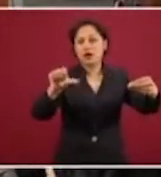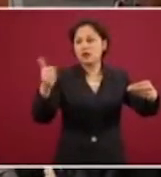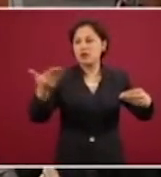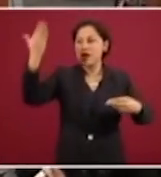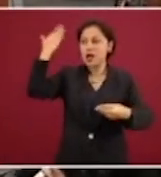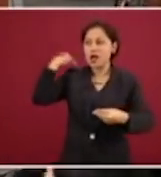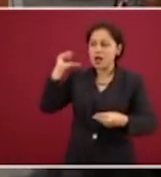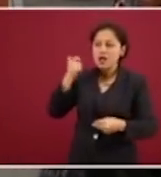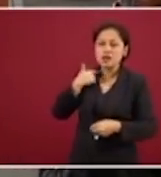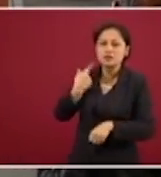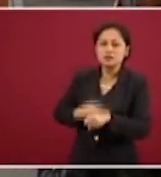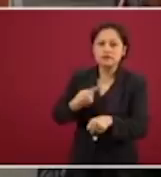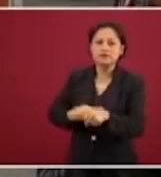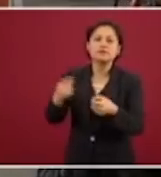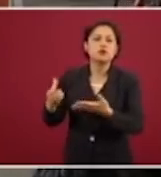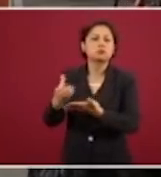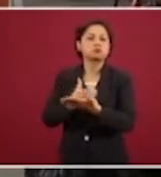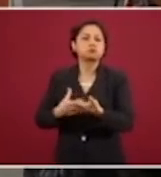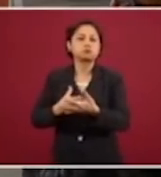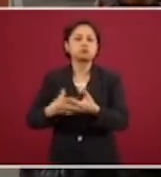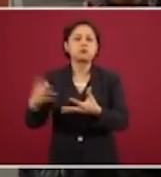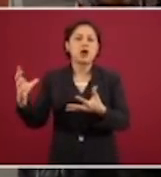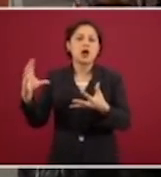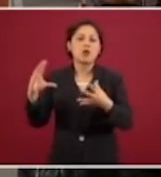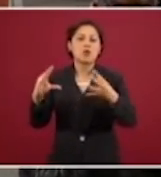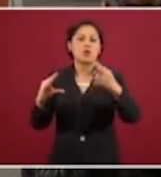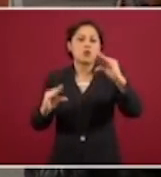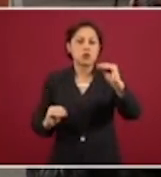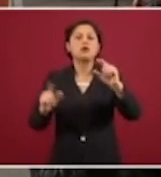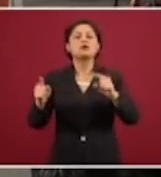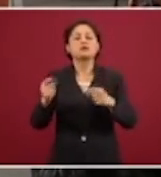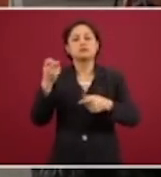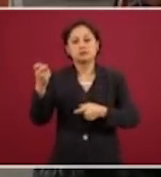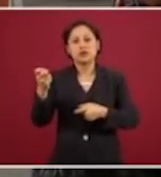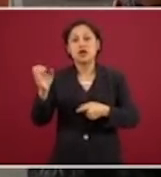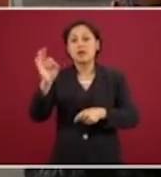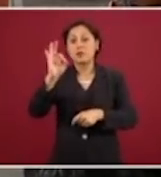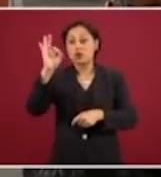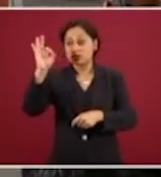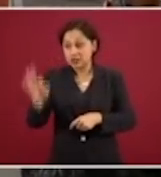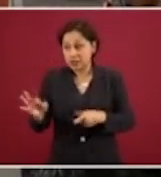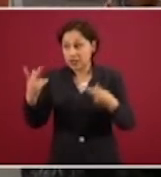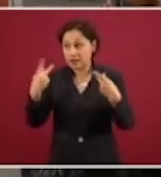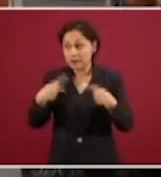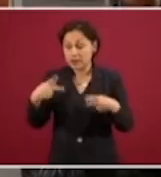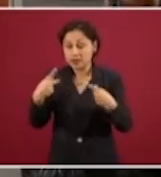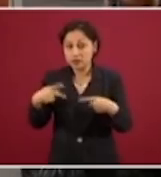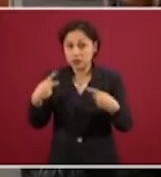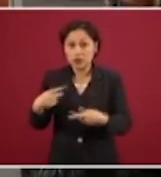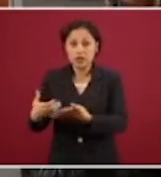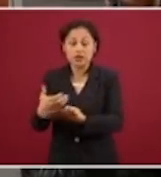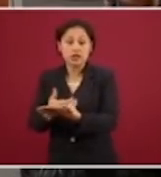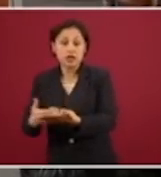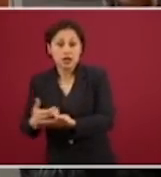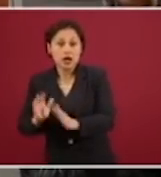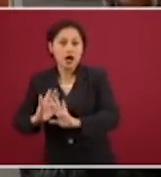el freno de la epidemia. Entre más una proporción más grande, un porcentaje más grande de personas que hayan tenido